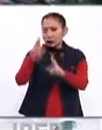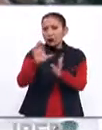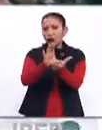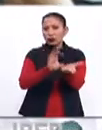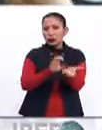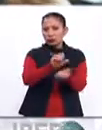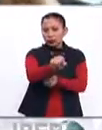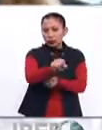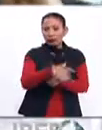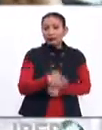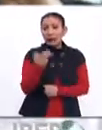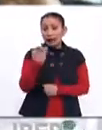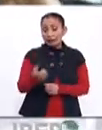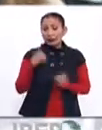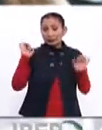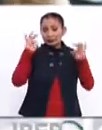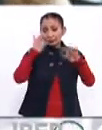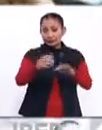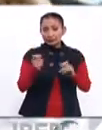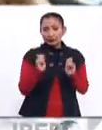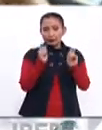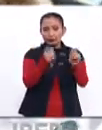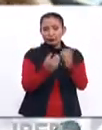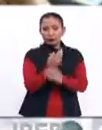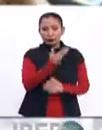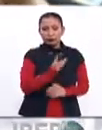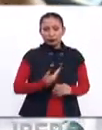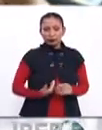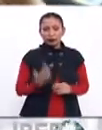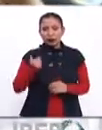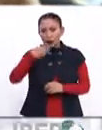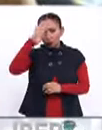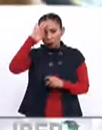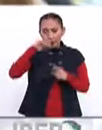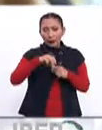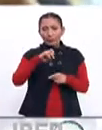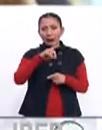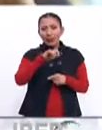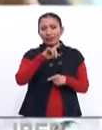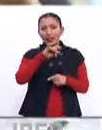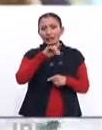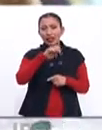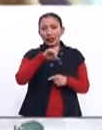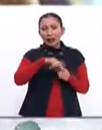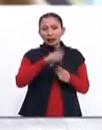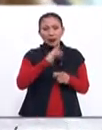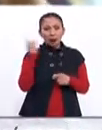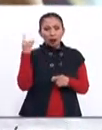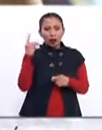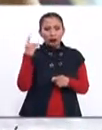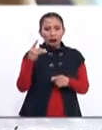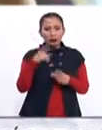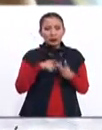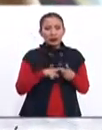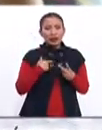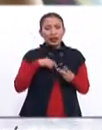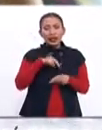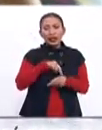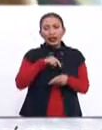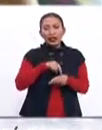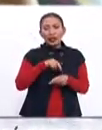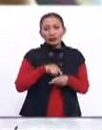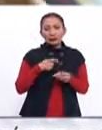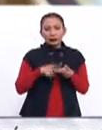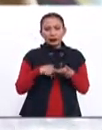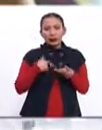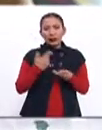la Constitución. A esta ceremonia de investidura asistieron los mandatarios de Cuba, Miguel Díaz-Canel, de Bolivia, Evo Morales, de Nicaragua,